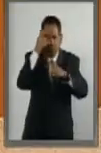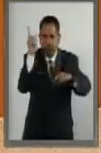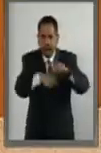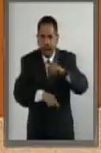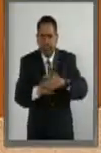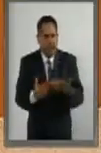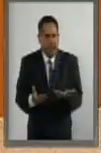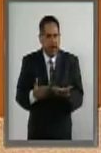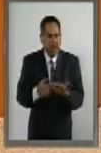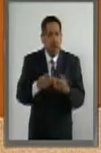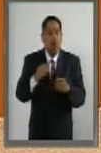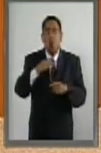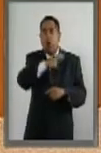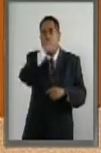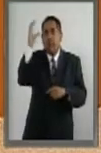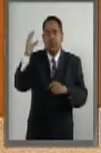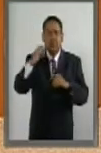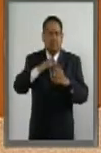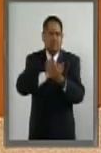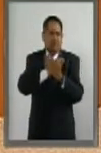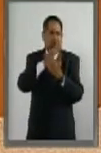el combate al calentamiento global.